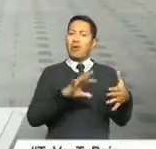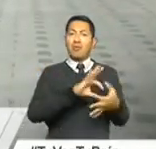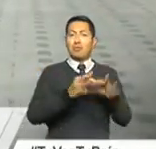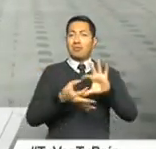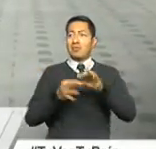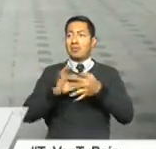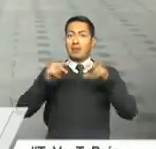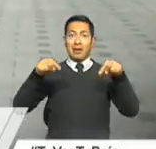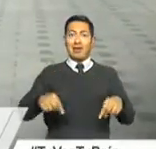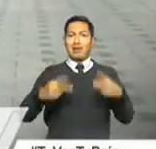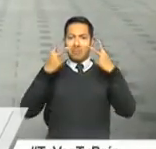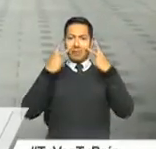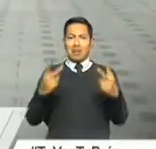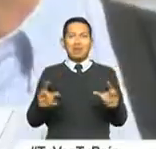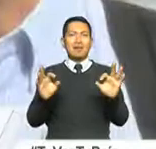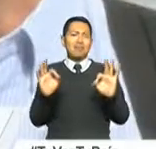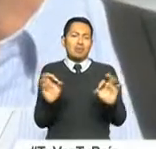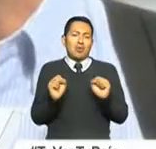aquí.